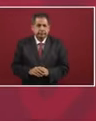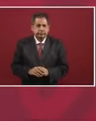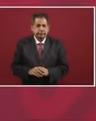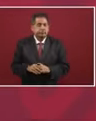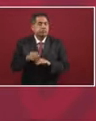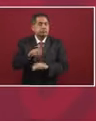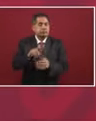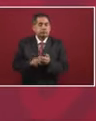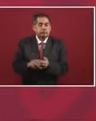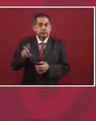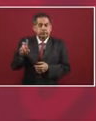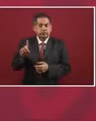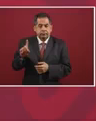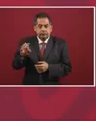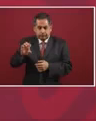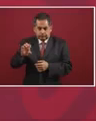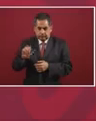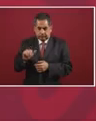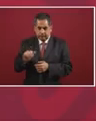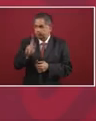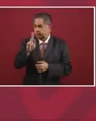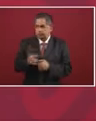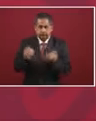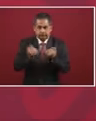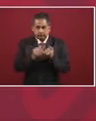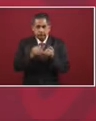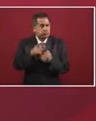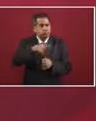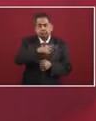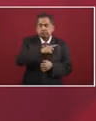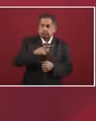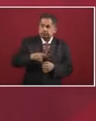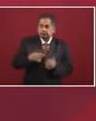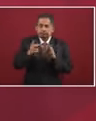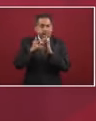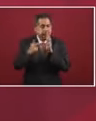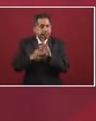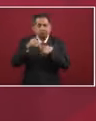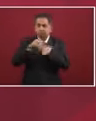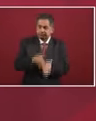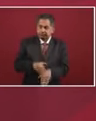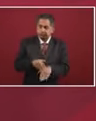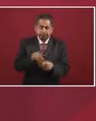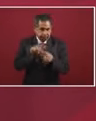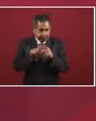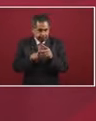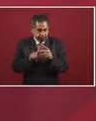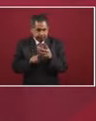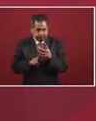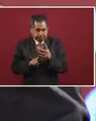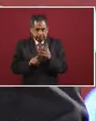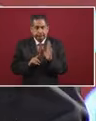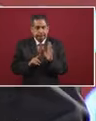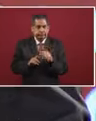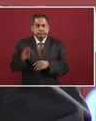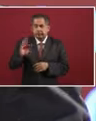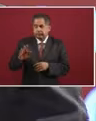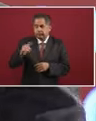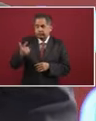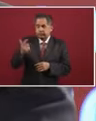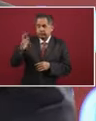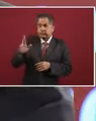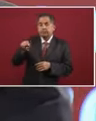Respecto a la DEA, es lo mismo, están sujetos a un procedimiento similar. Entonces, es la Fiscalía General de la